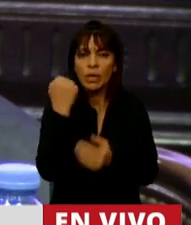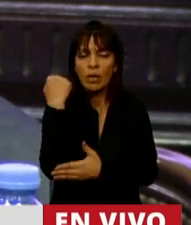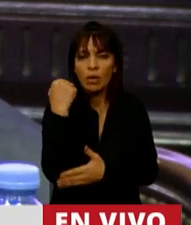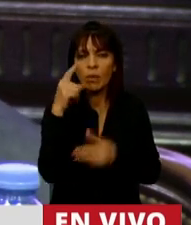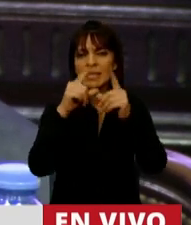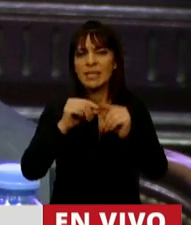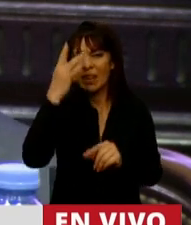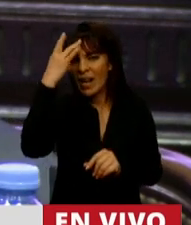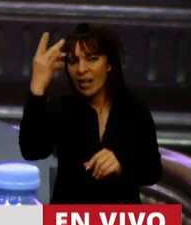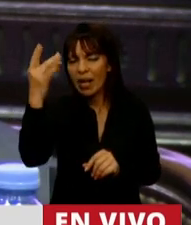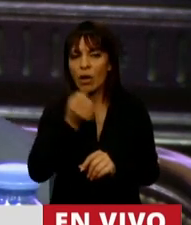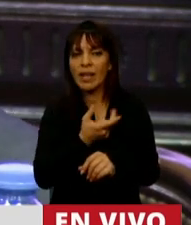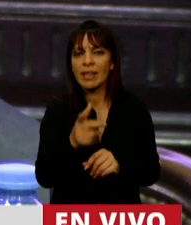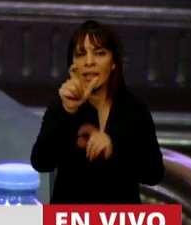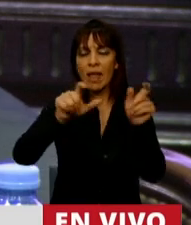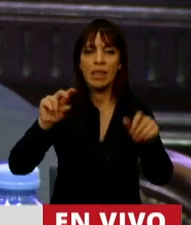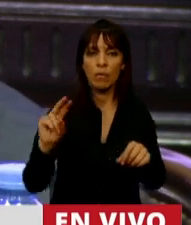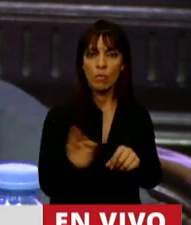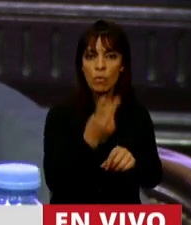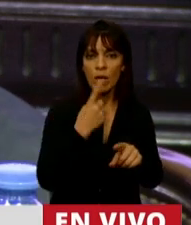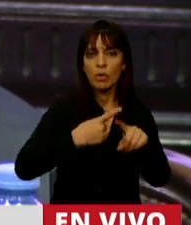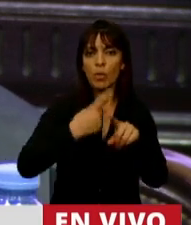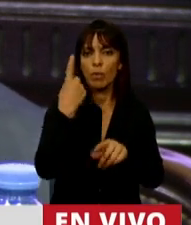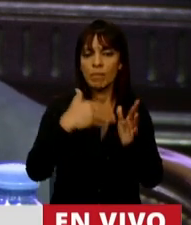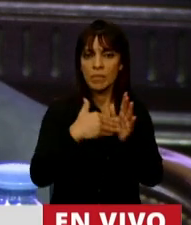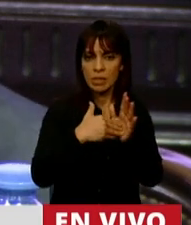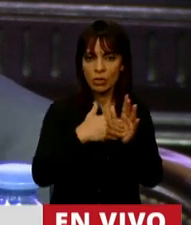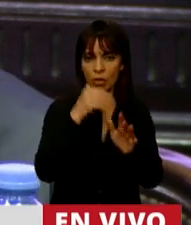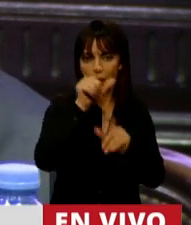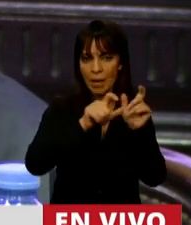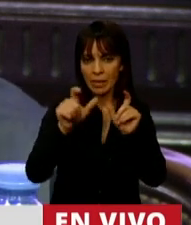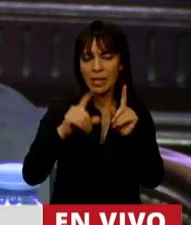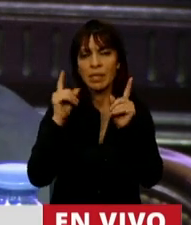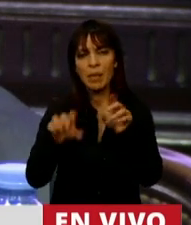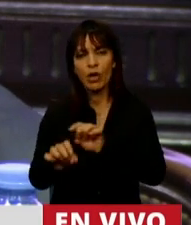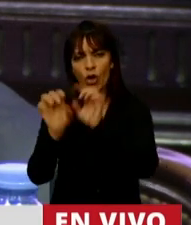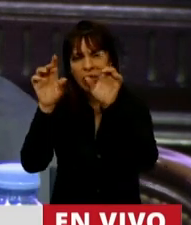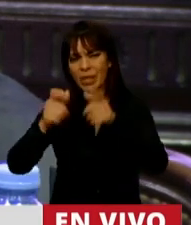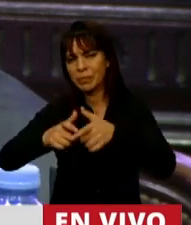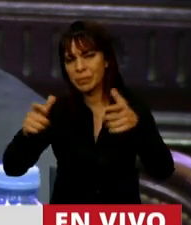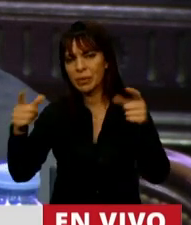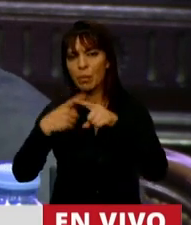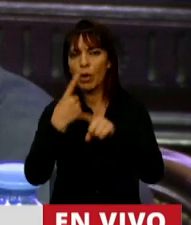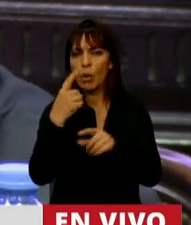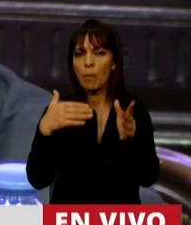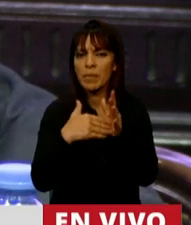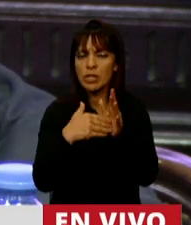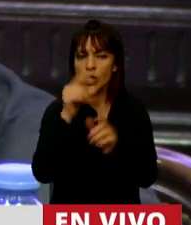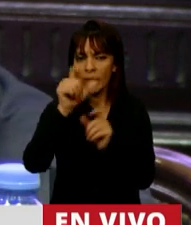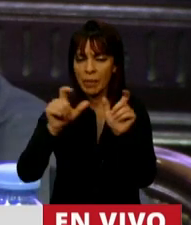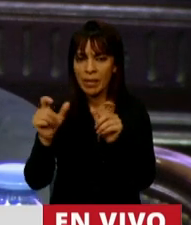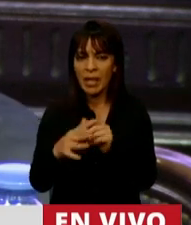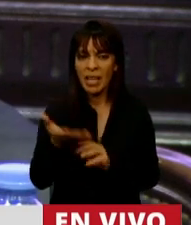cifras récord de muertos cada millón de habitantes y de contagios cada millón de habitantes. O sea que el esfuerzo que el presidente decía que valía la